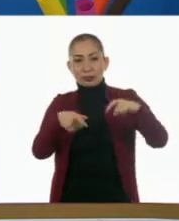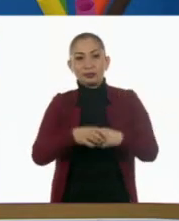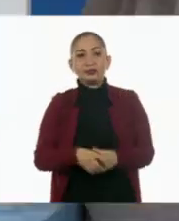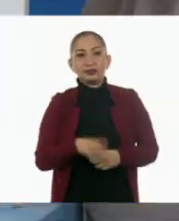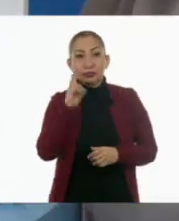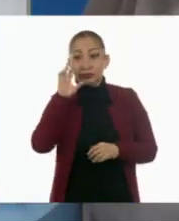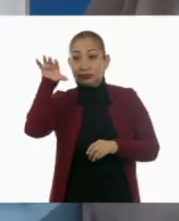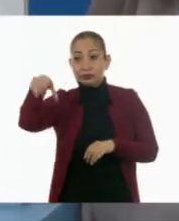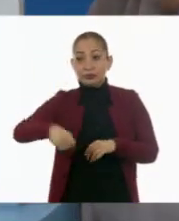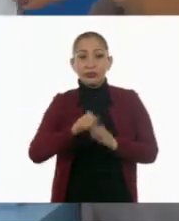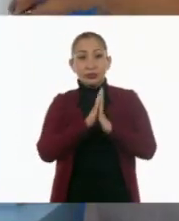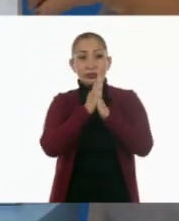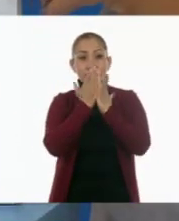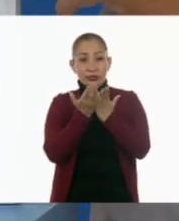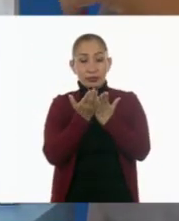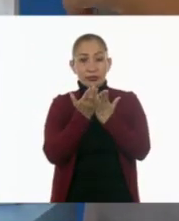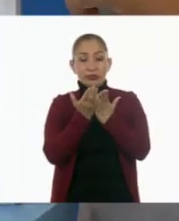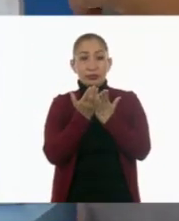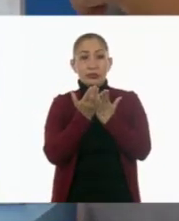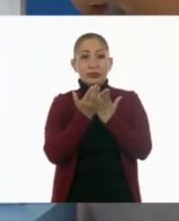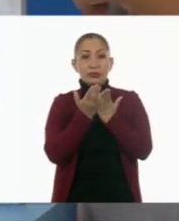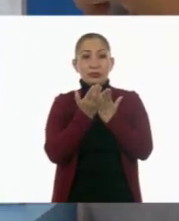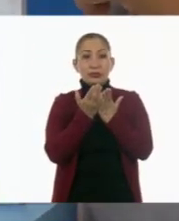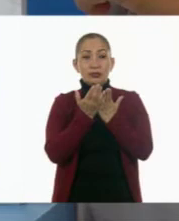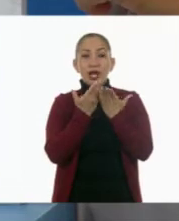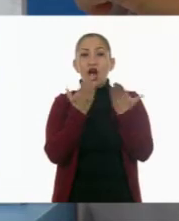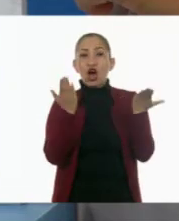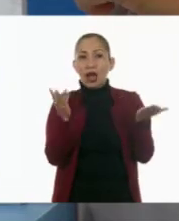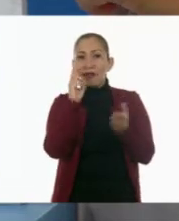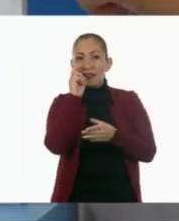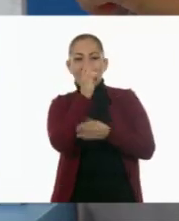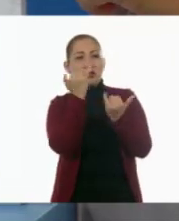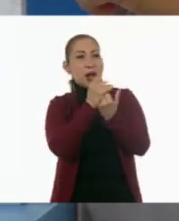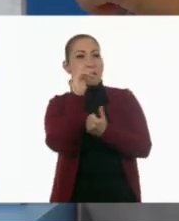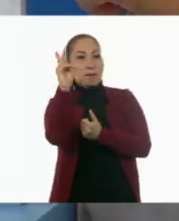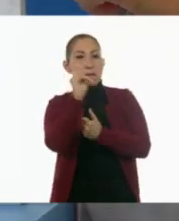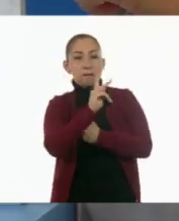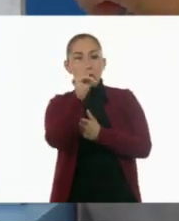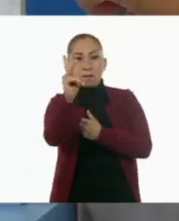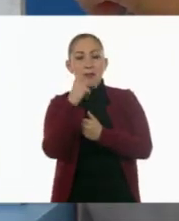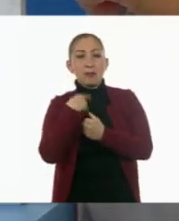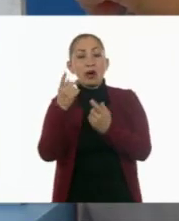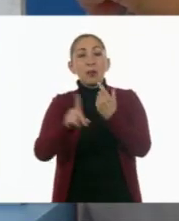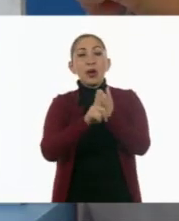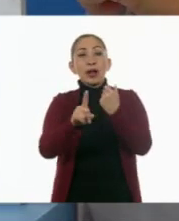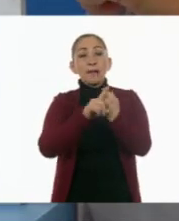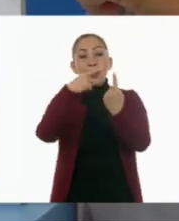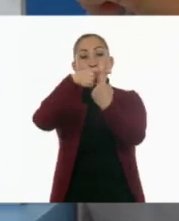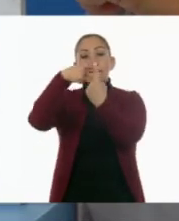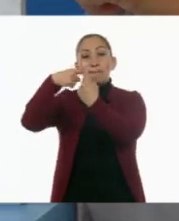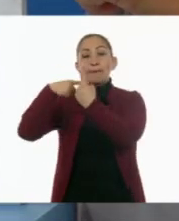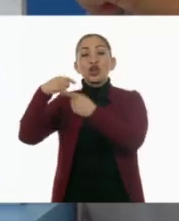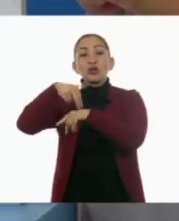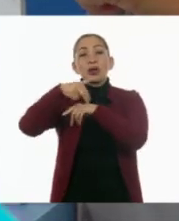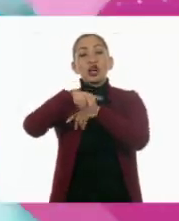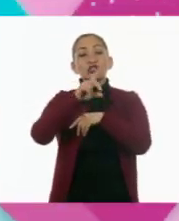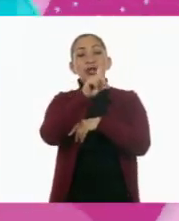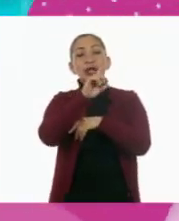Vayan por su libro. Y ahora sí, veamos problemas aditivos con números decimales.